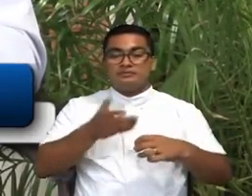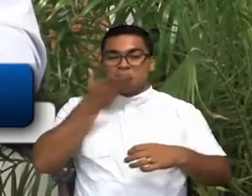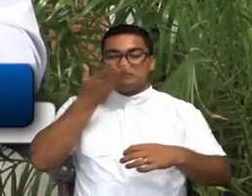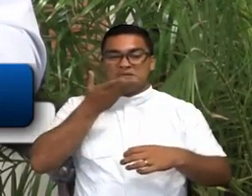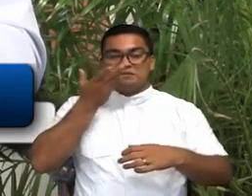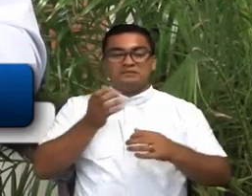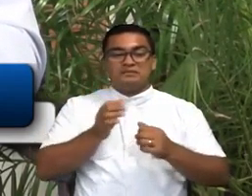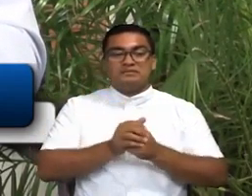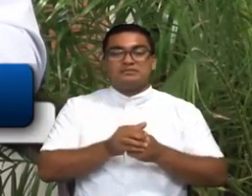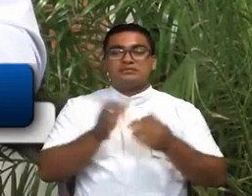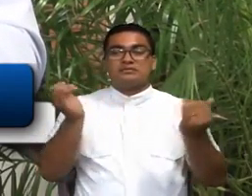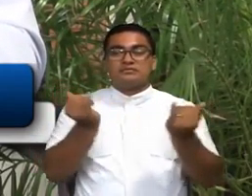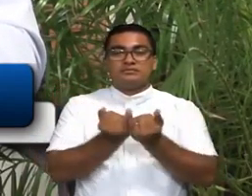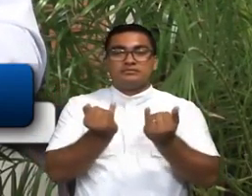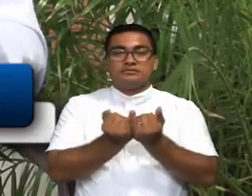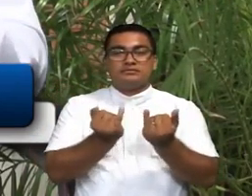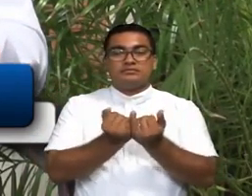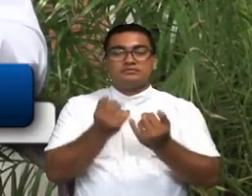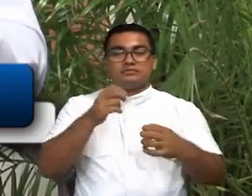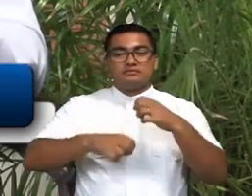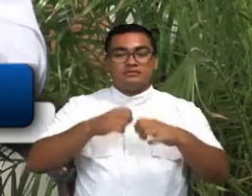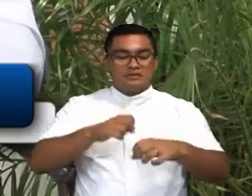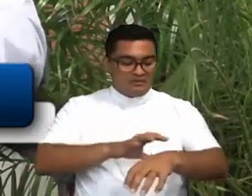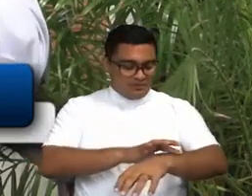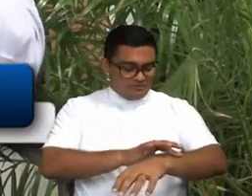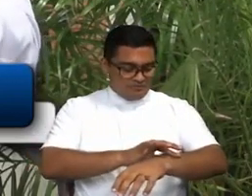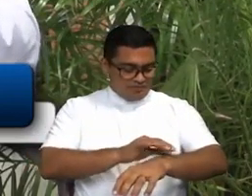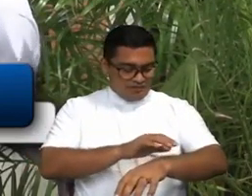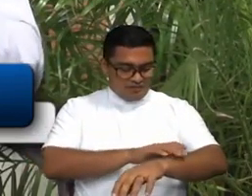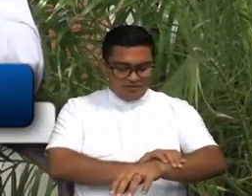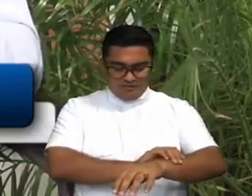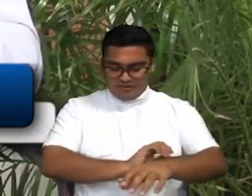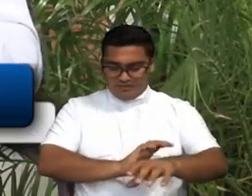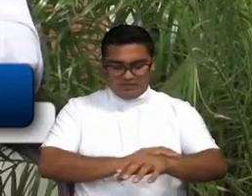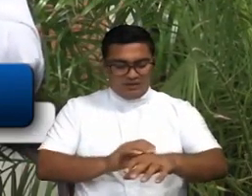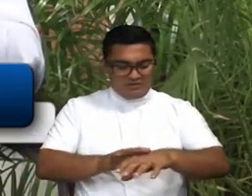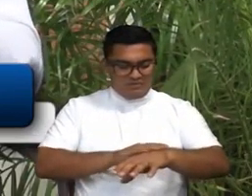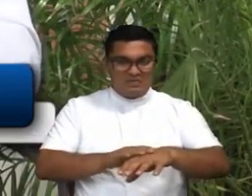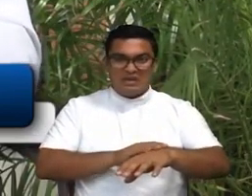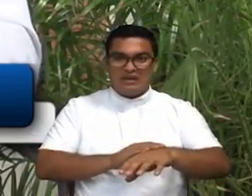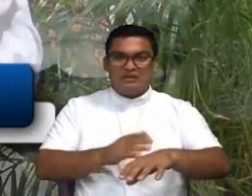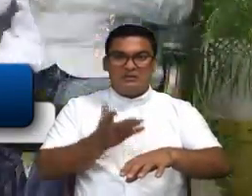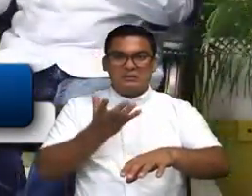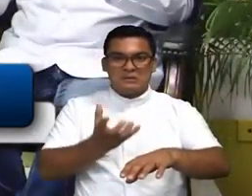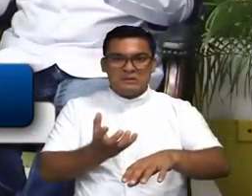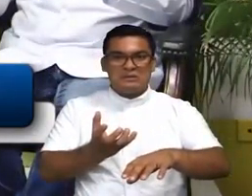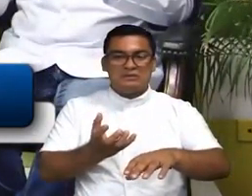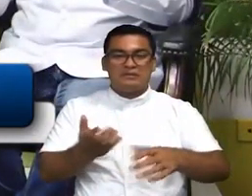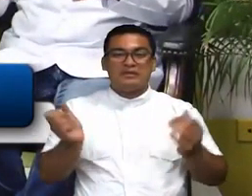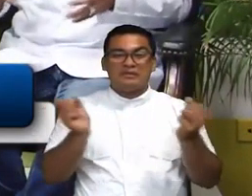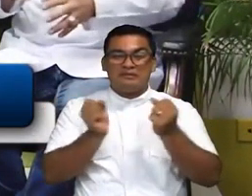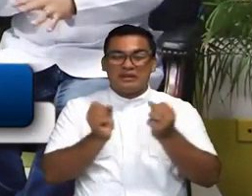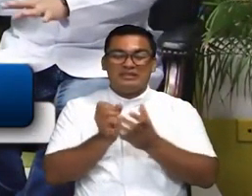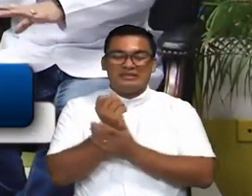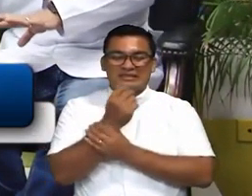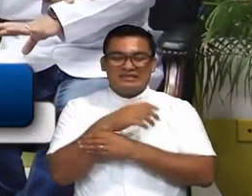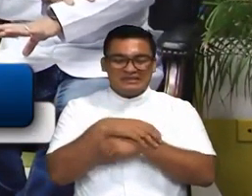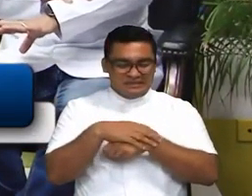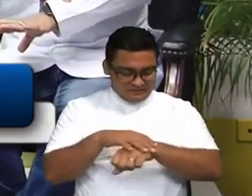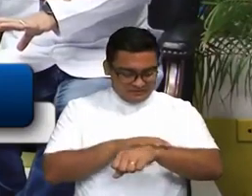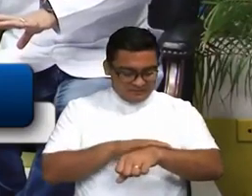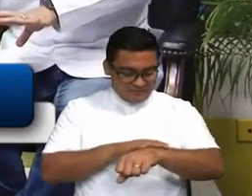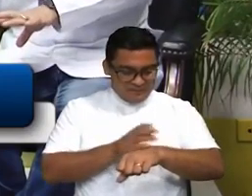de eso, lo que son los problemas de la piel. Hay resequedad de la piel, cuando hay aumento de la temperatura se